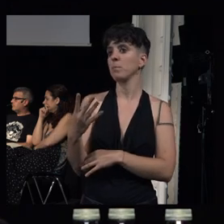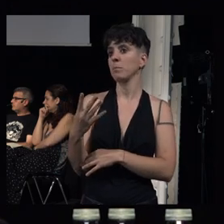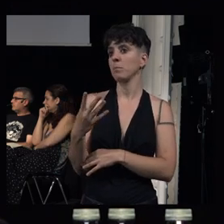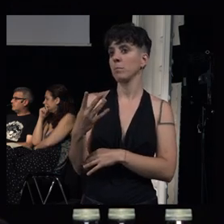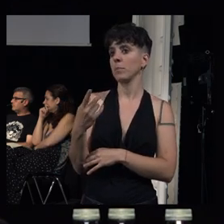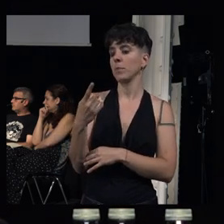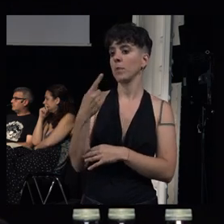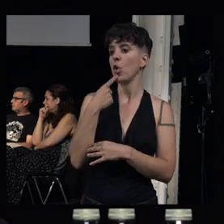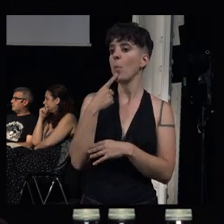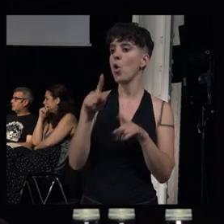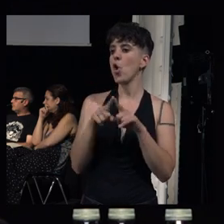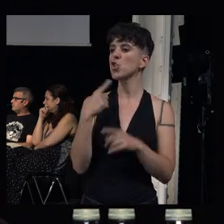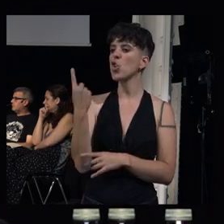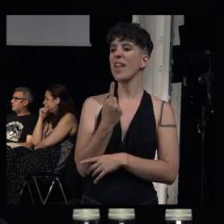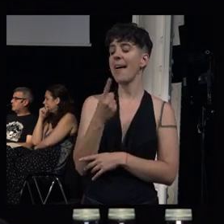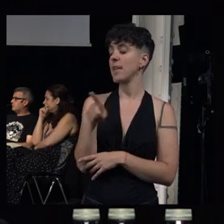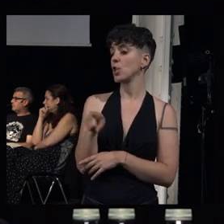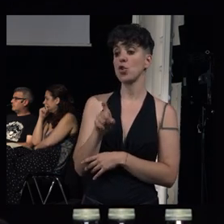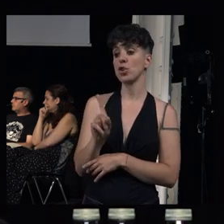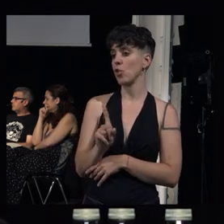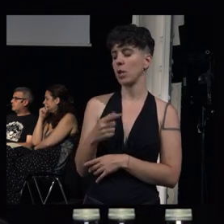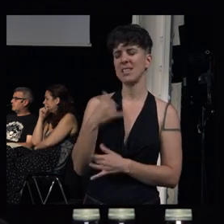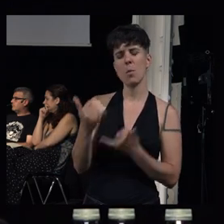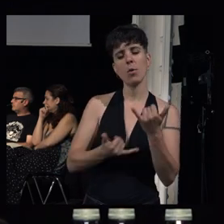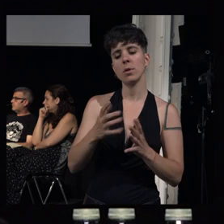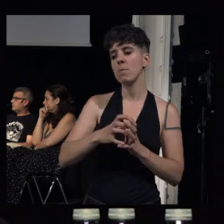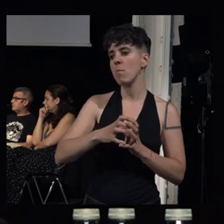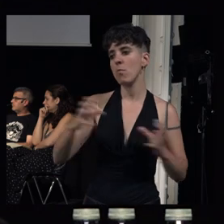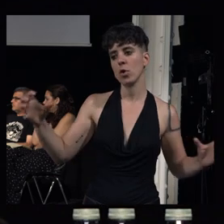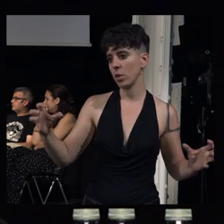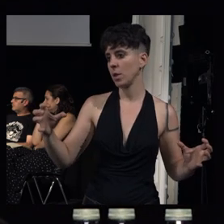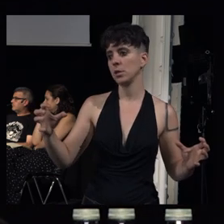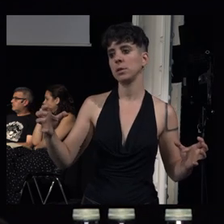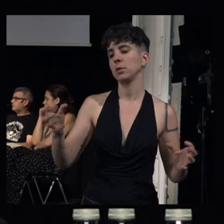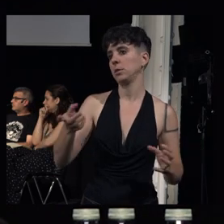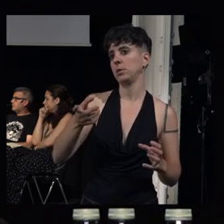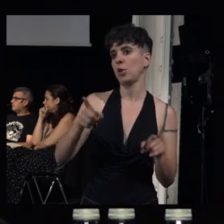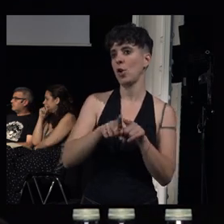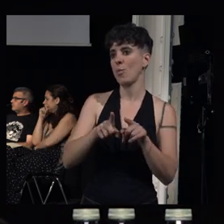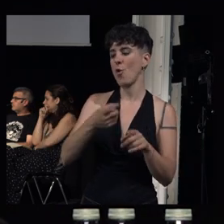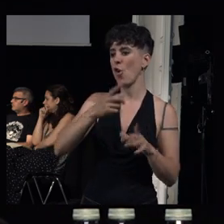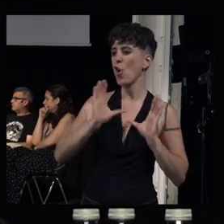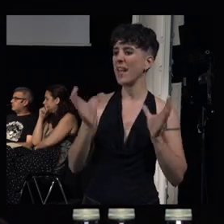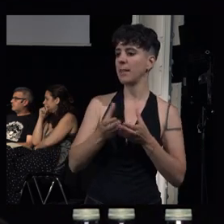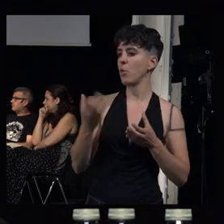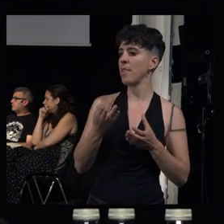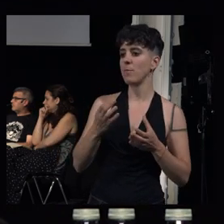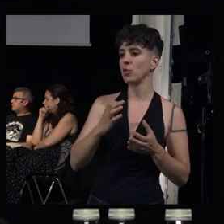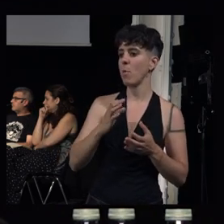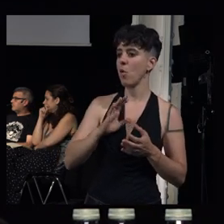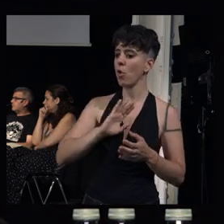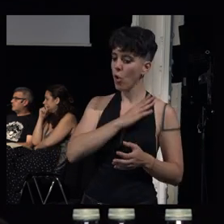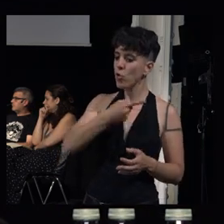las soledades no escogidas, que es una problemática muy gorda que tendríamos que hacer nuestra como colectivo, aparte de